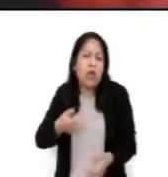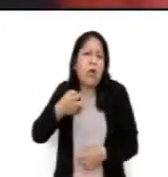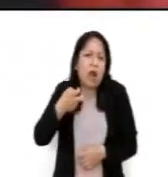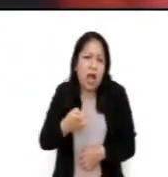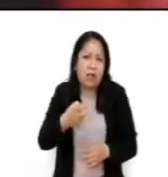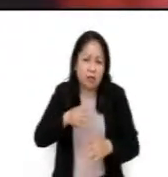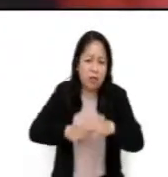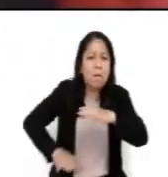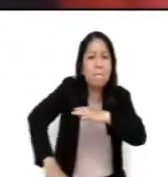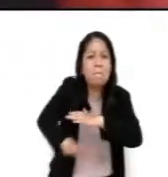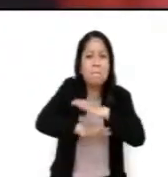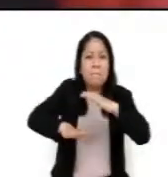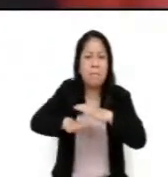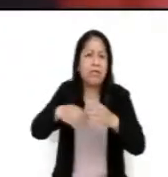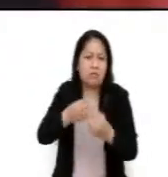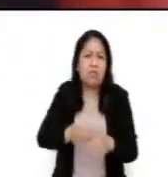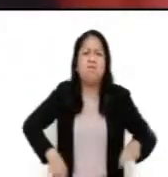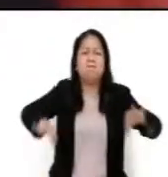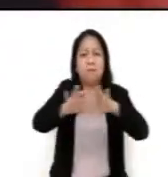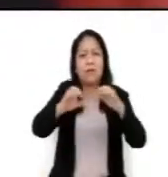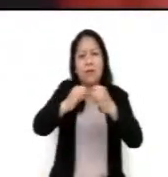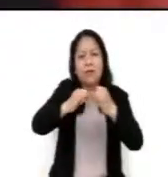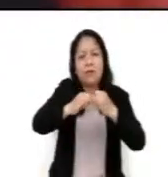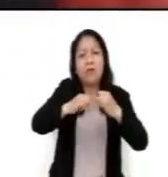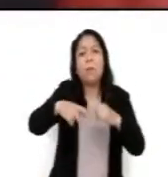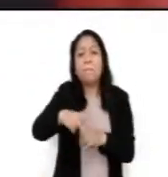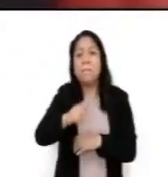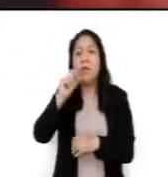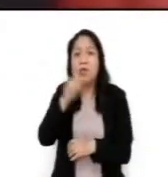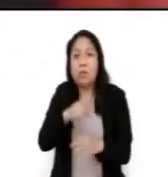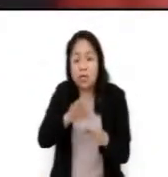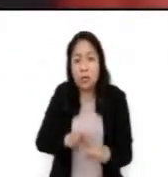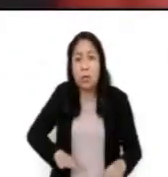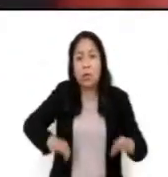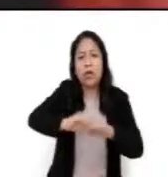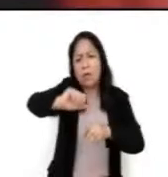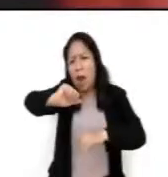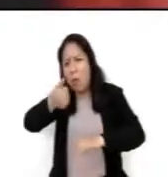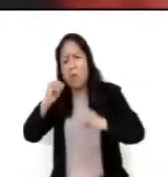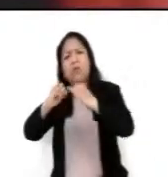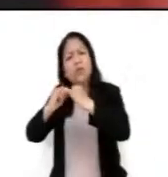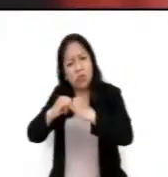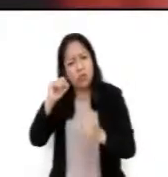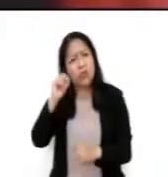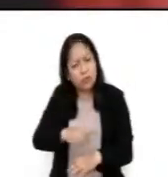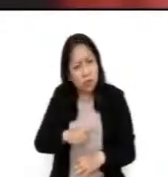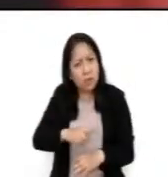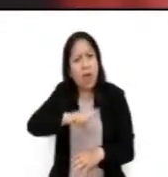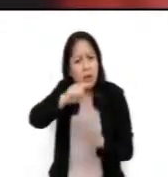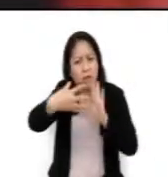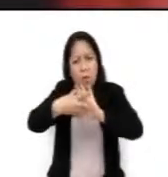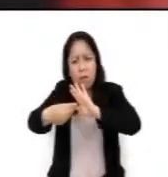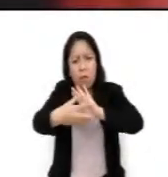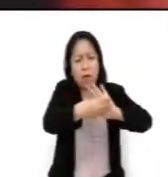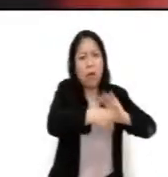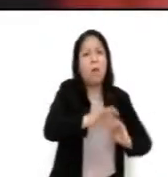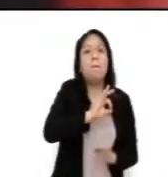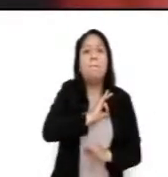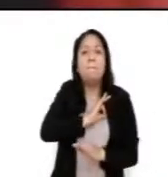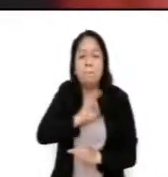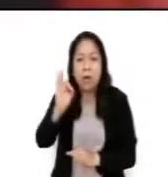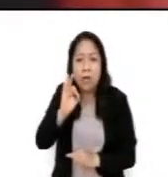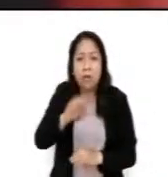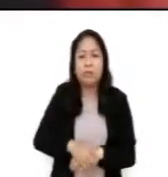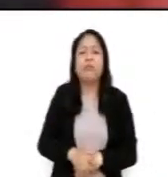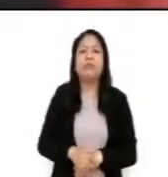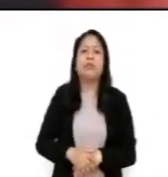positivo para esta institución, sino sienta un precedente precisamente para otras instituciones del ámbito público a las que